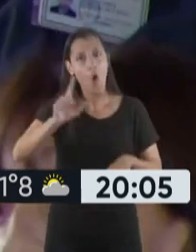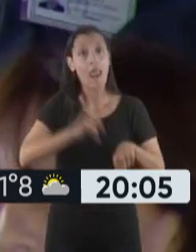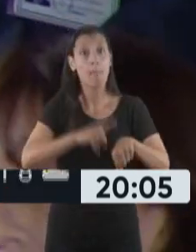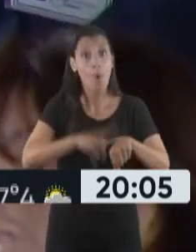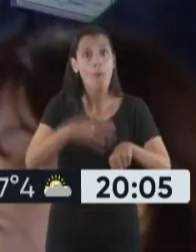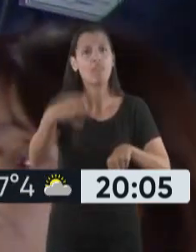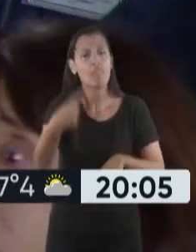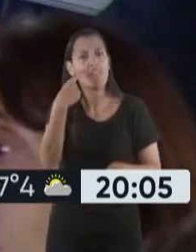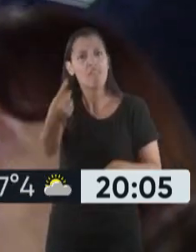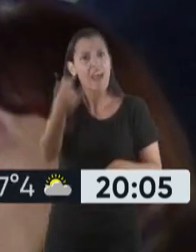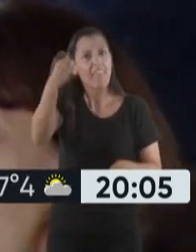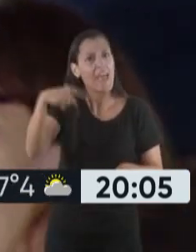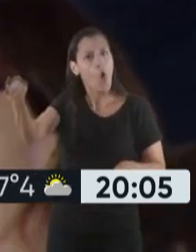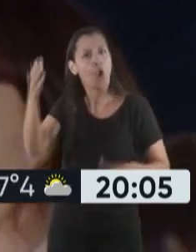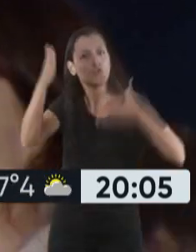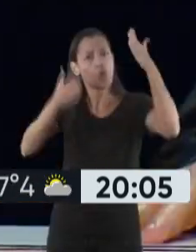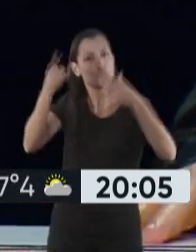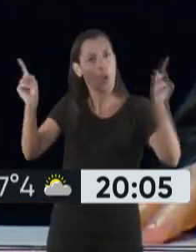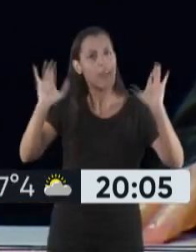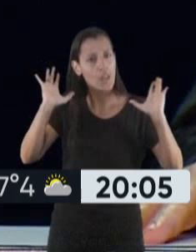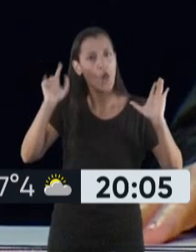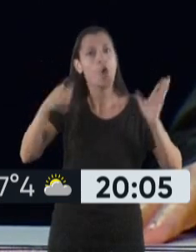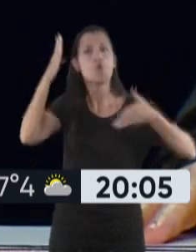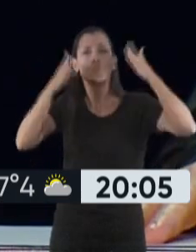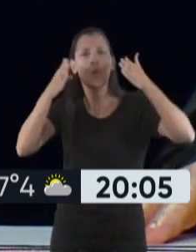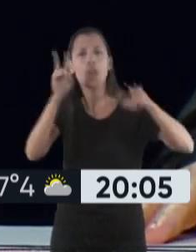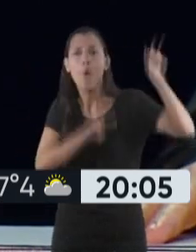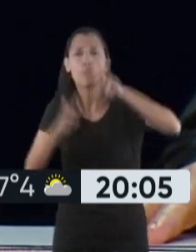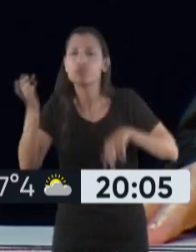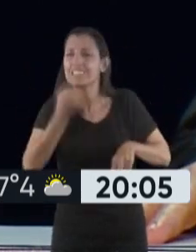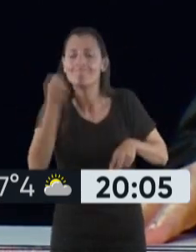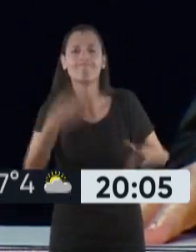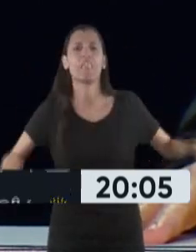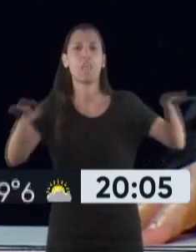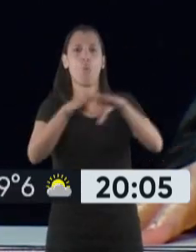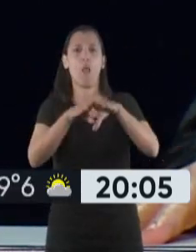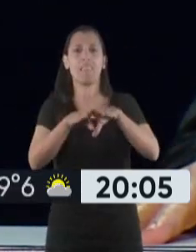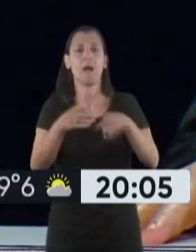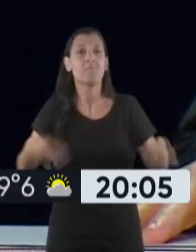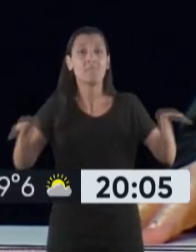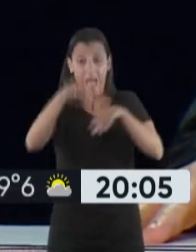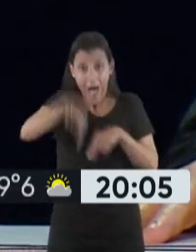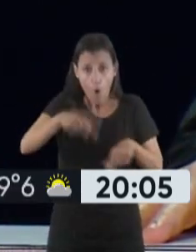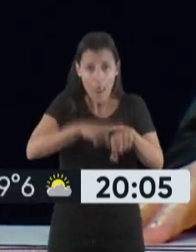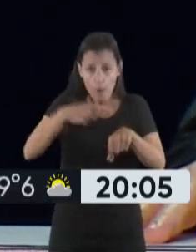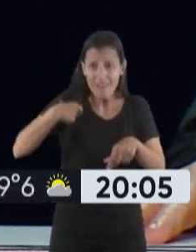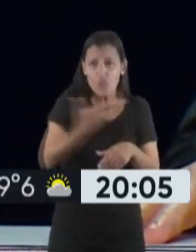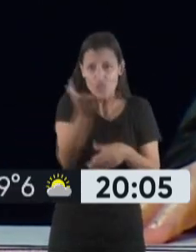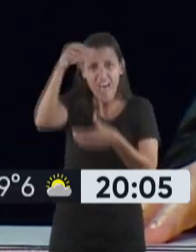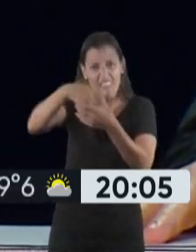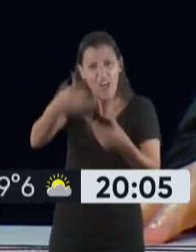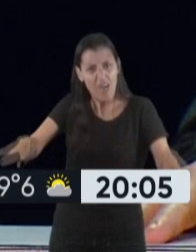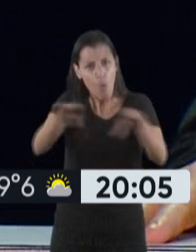momento de que nos fijemos otra utopía, la utopía de la igualdad. Porque no estamos viviendo en una sociedad